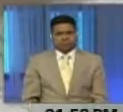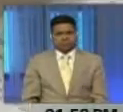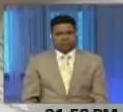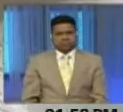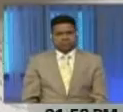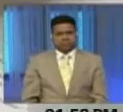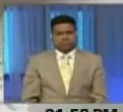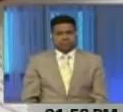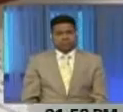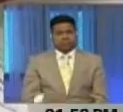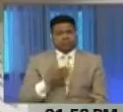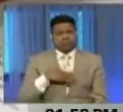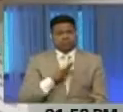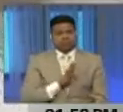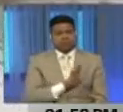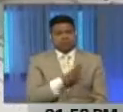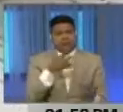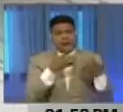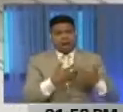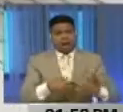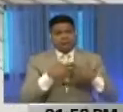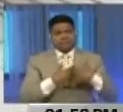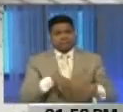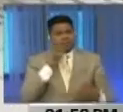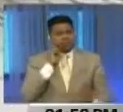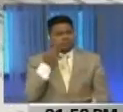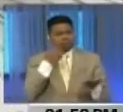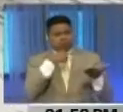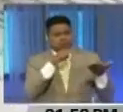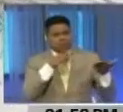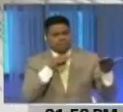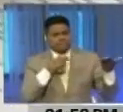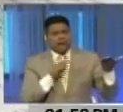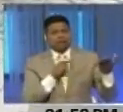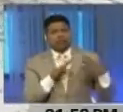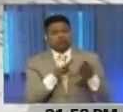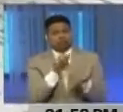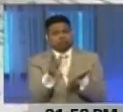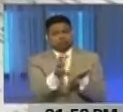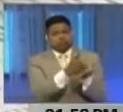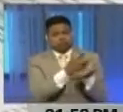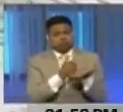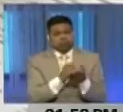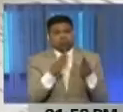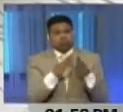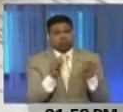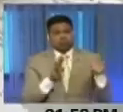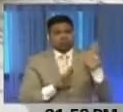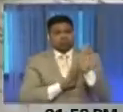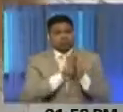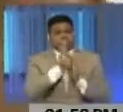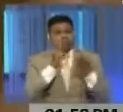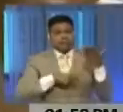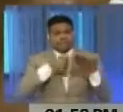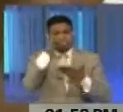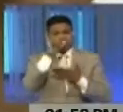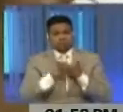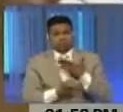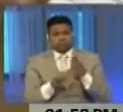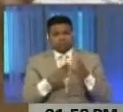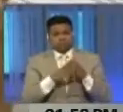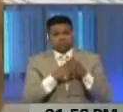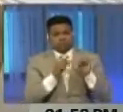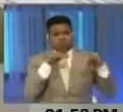Esta empresa se dedica a la identificación, exploración, extracción y desarrollo de proyectos mineros a gran escala